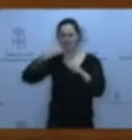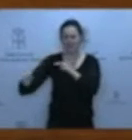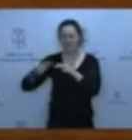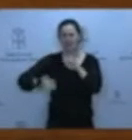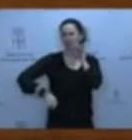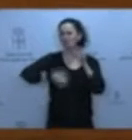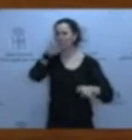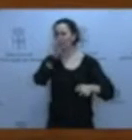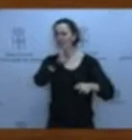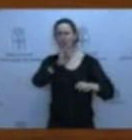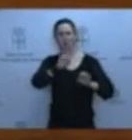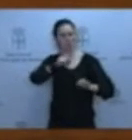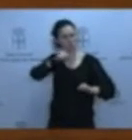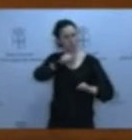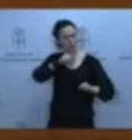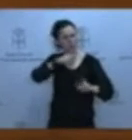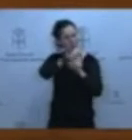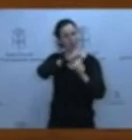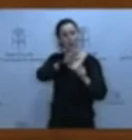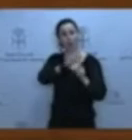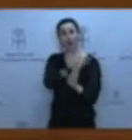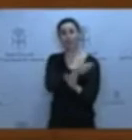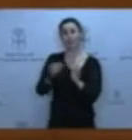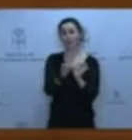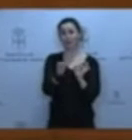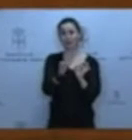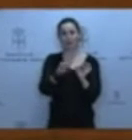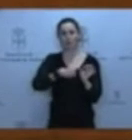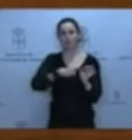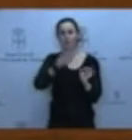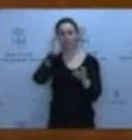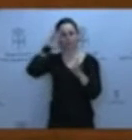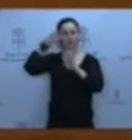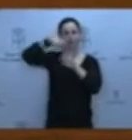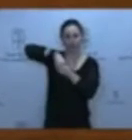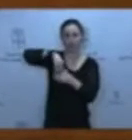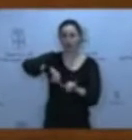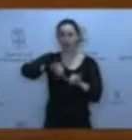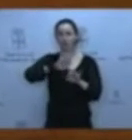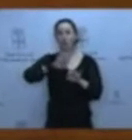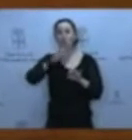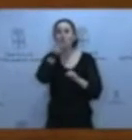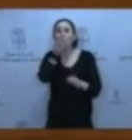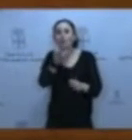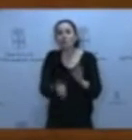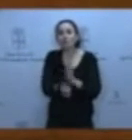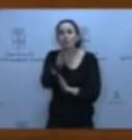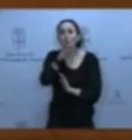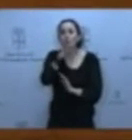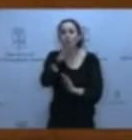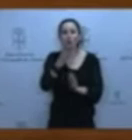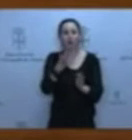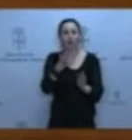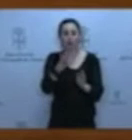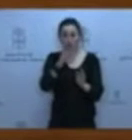una maldición arbitraria e imprevisible, un trastorno en sí mismo o sin aludir con rigor a su origen o al menos a sus causas conocidas